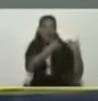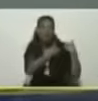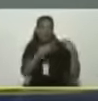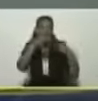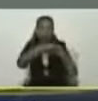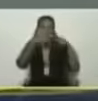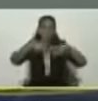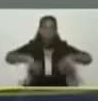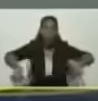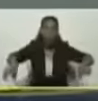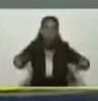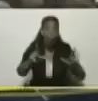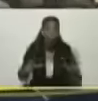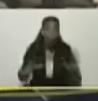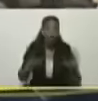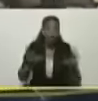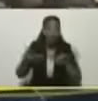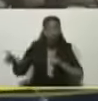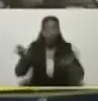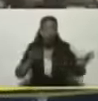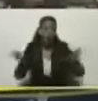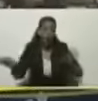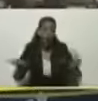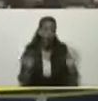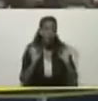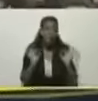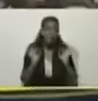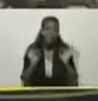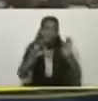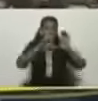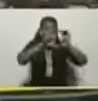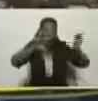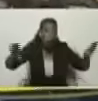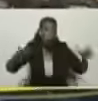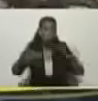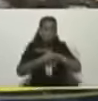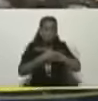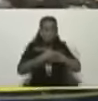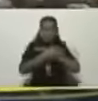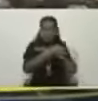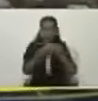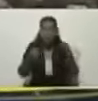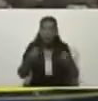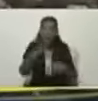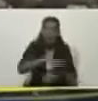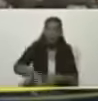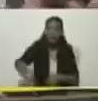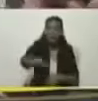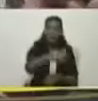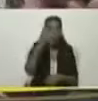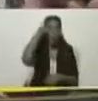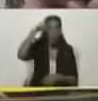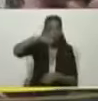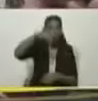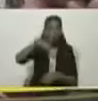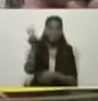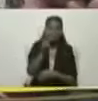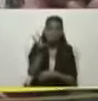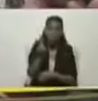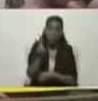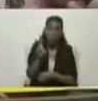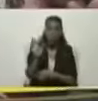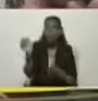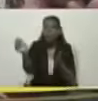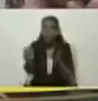inaugurar estas unidades especiales que tienen la más alta tecnología de Venezuela. Hoy por hoy en Venezuela no va a